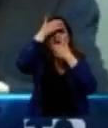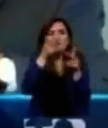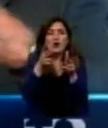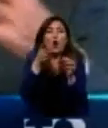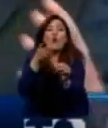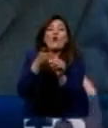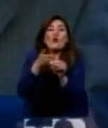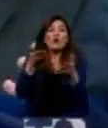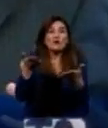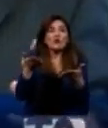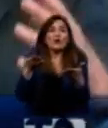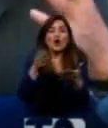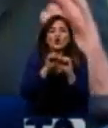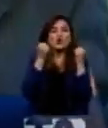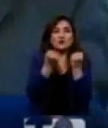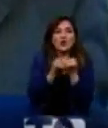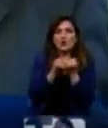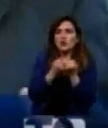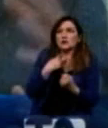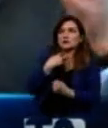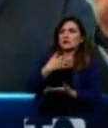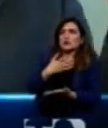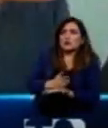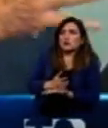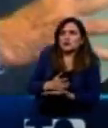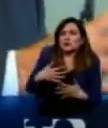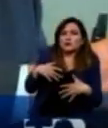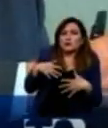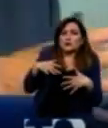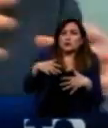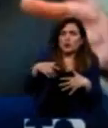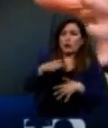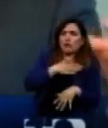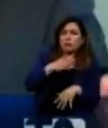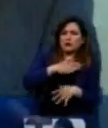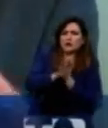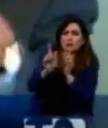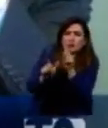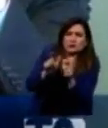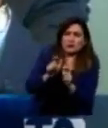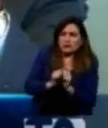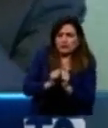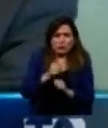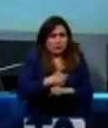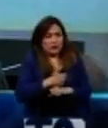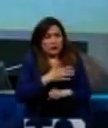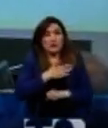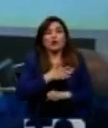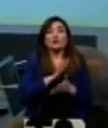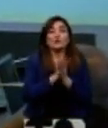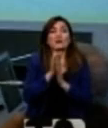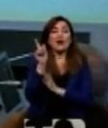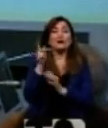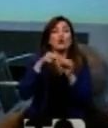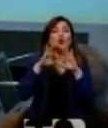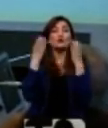es paralizar a la sociedad a través del miedo, generar desconfianza de la gente con sus autoridades. Él es parte